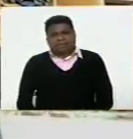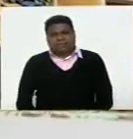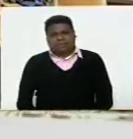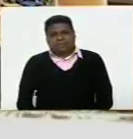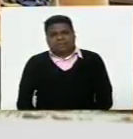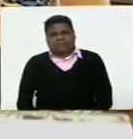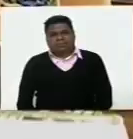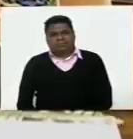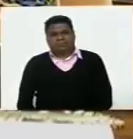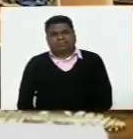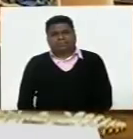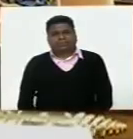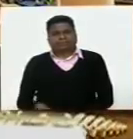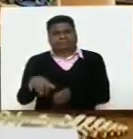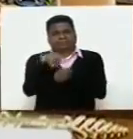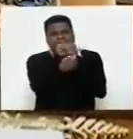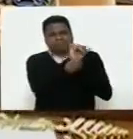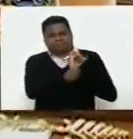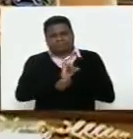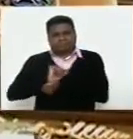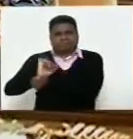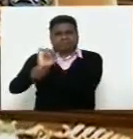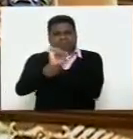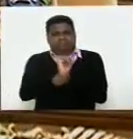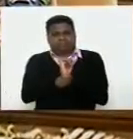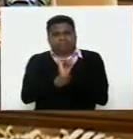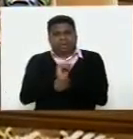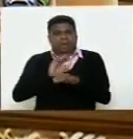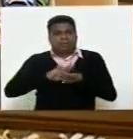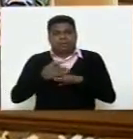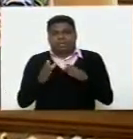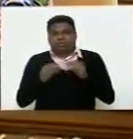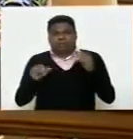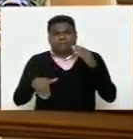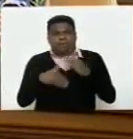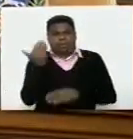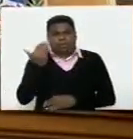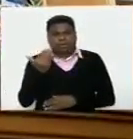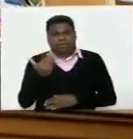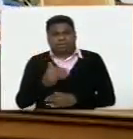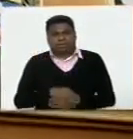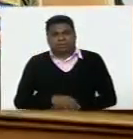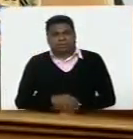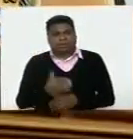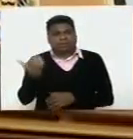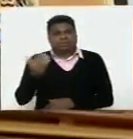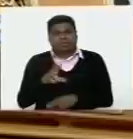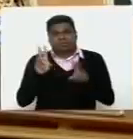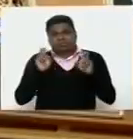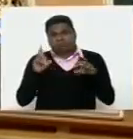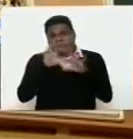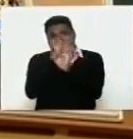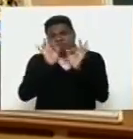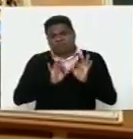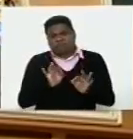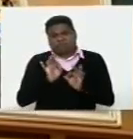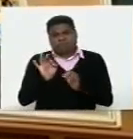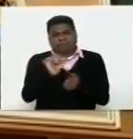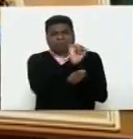que esclaviza, porque todo el modelo neoliberal viene hacia un nuevo esquema de